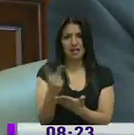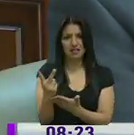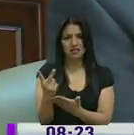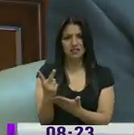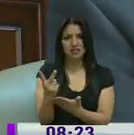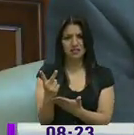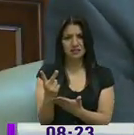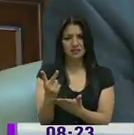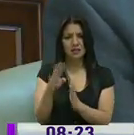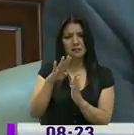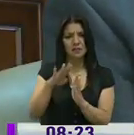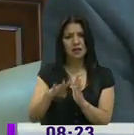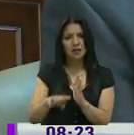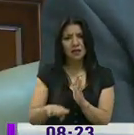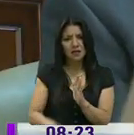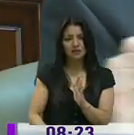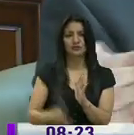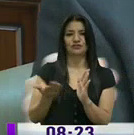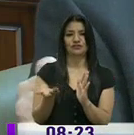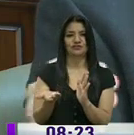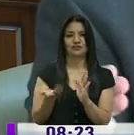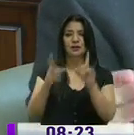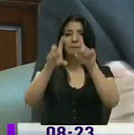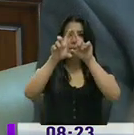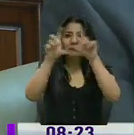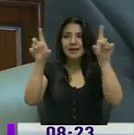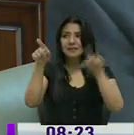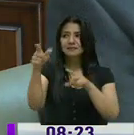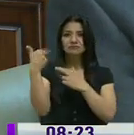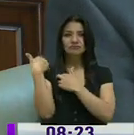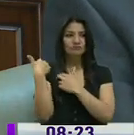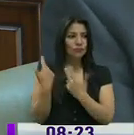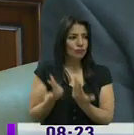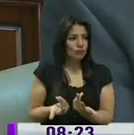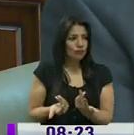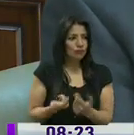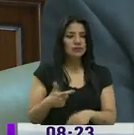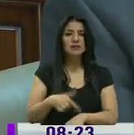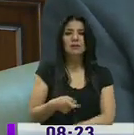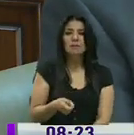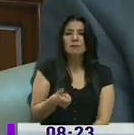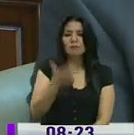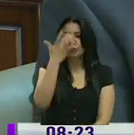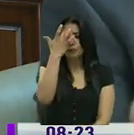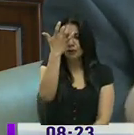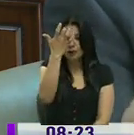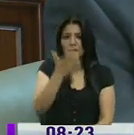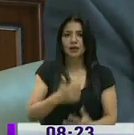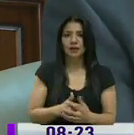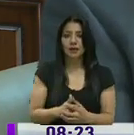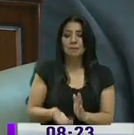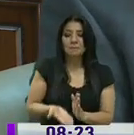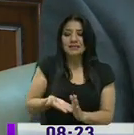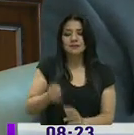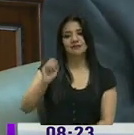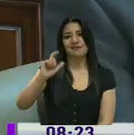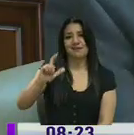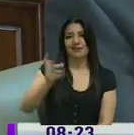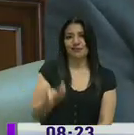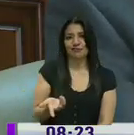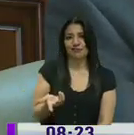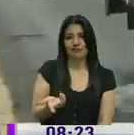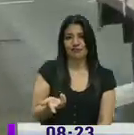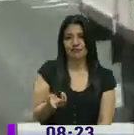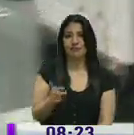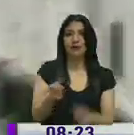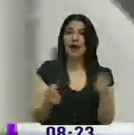degradando la situación de las empresas el tiempo porque porque suben sus costos porque tienen activos parados